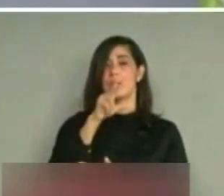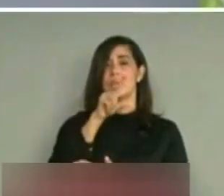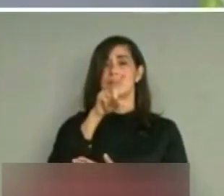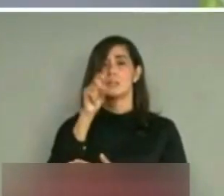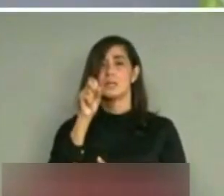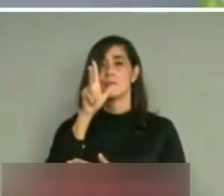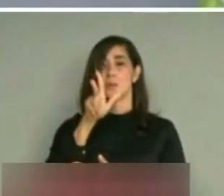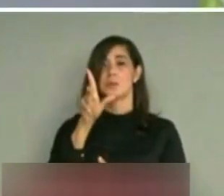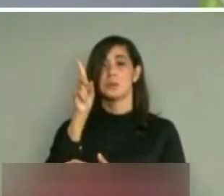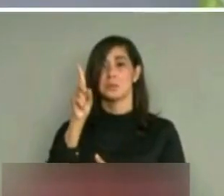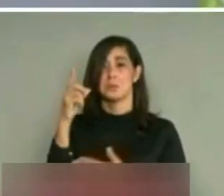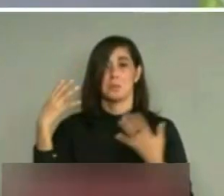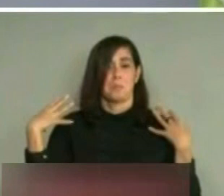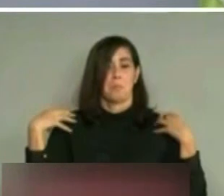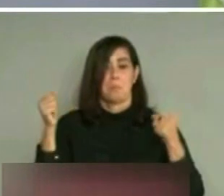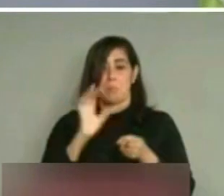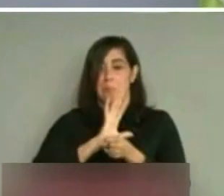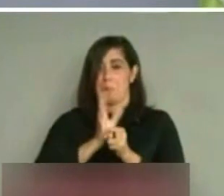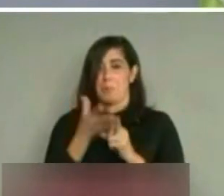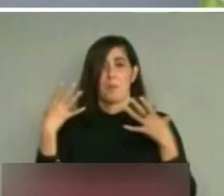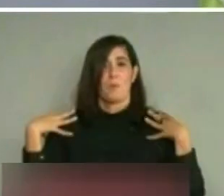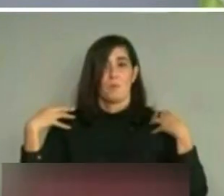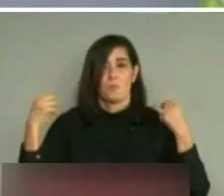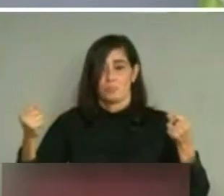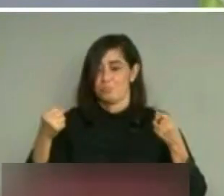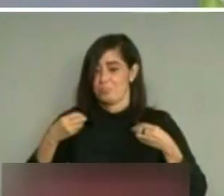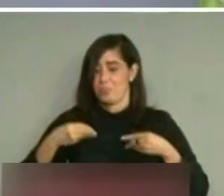131 pacientes recuperados,